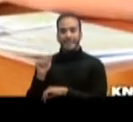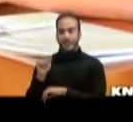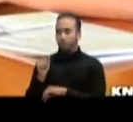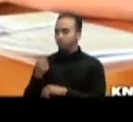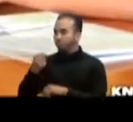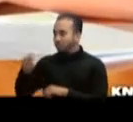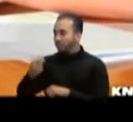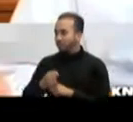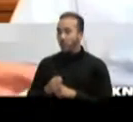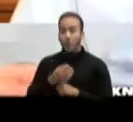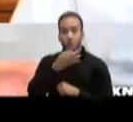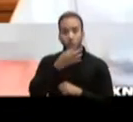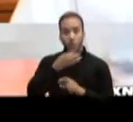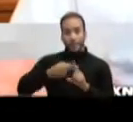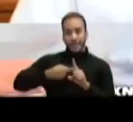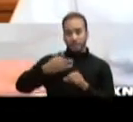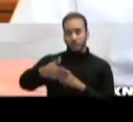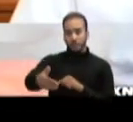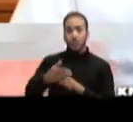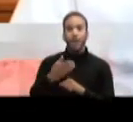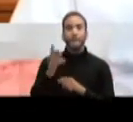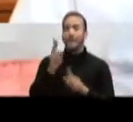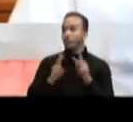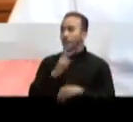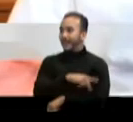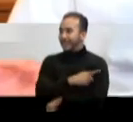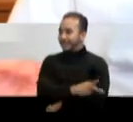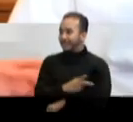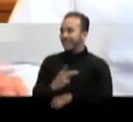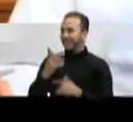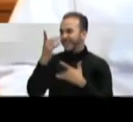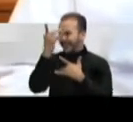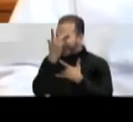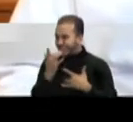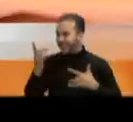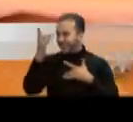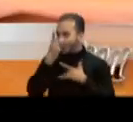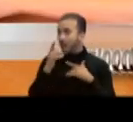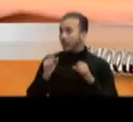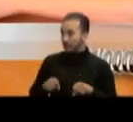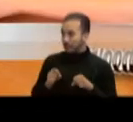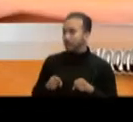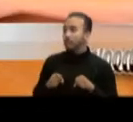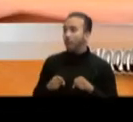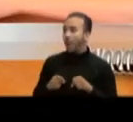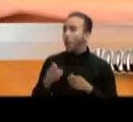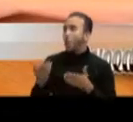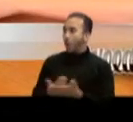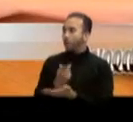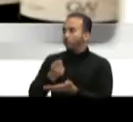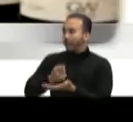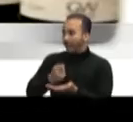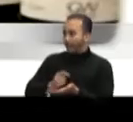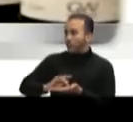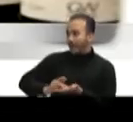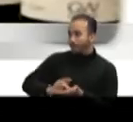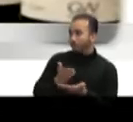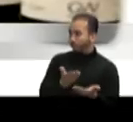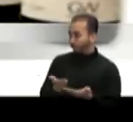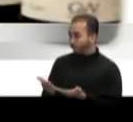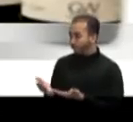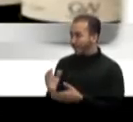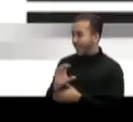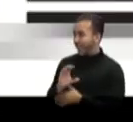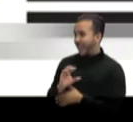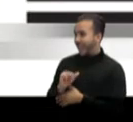los próximos meses, pacientes con condiciones crónicas de salud pudieran tener un nuevo tratamiento médico derivado del